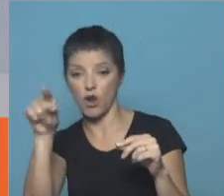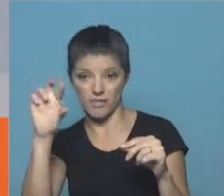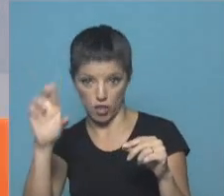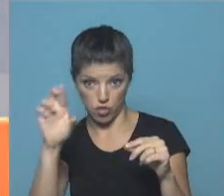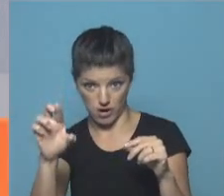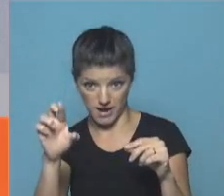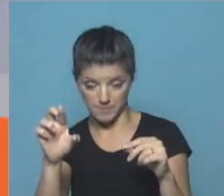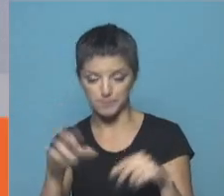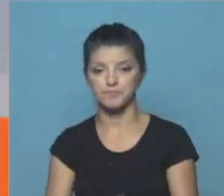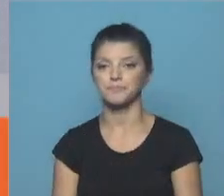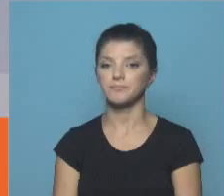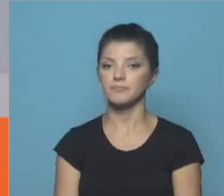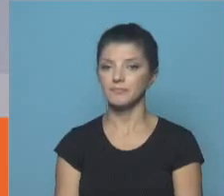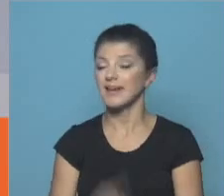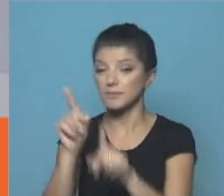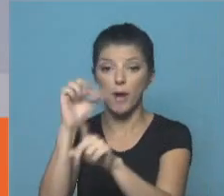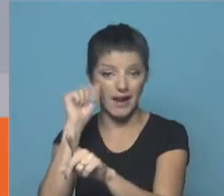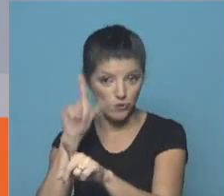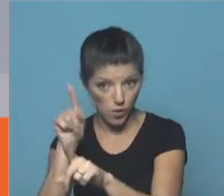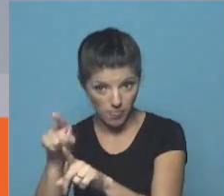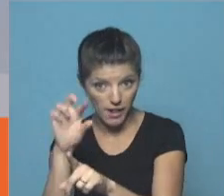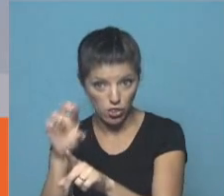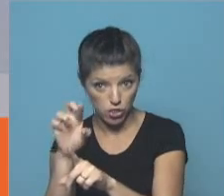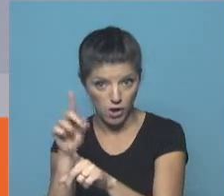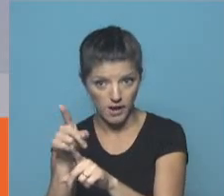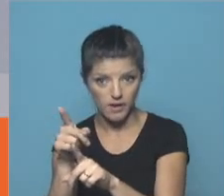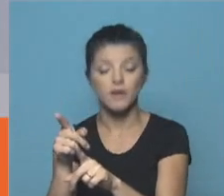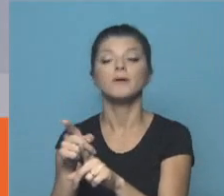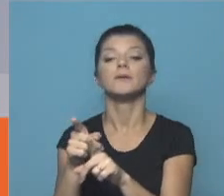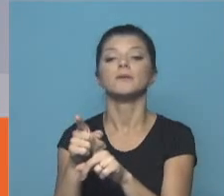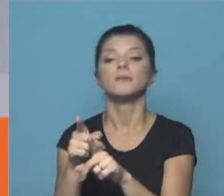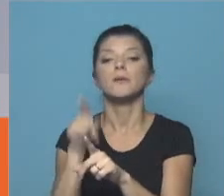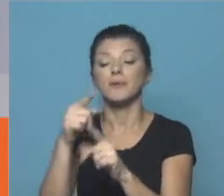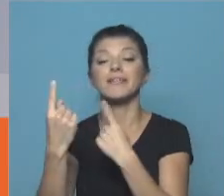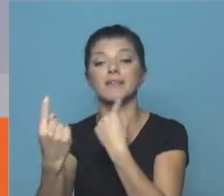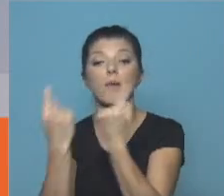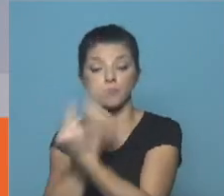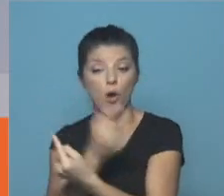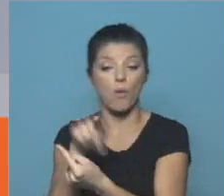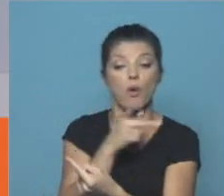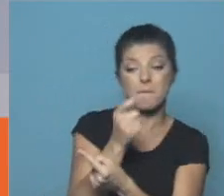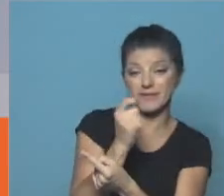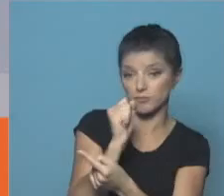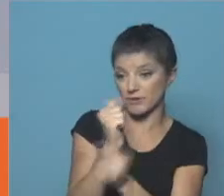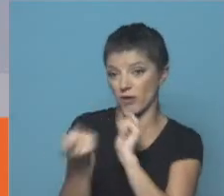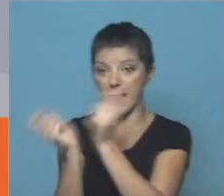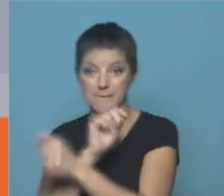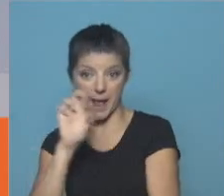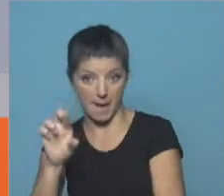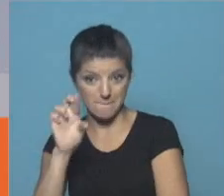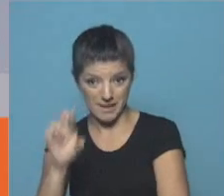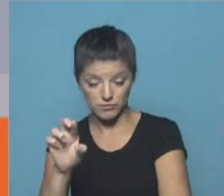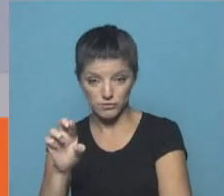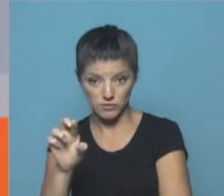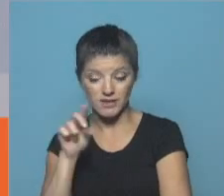le permite al tipo de cambio cumplir su rol. Porque el tipo de cambio cumple su rol de reasignar los recursos y de hacer que la